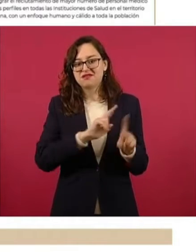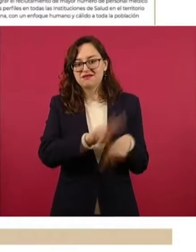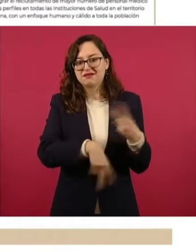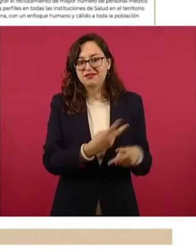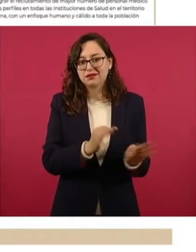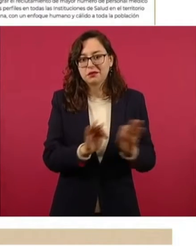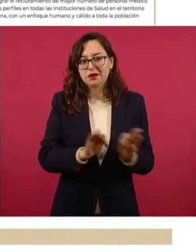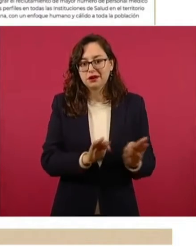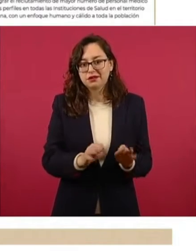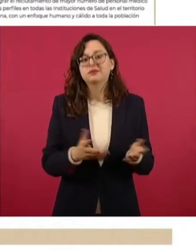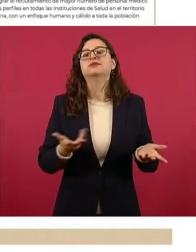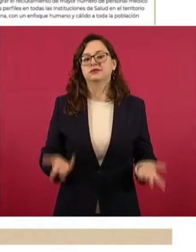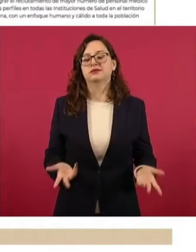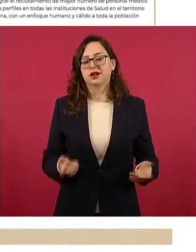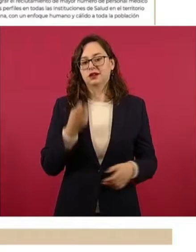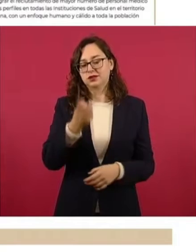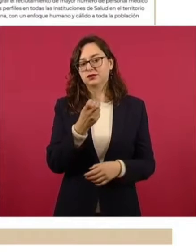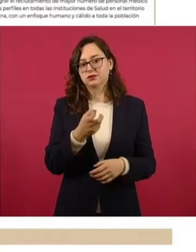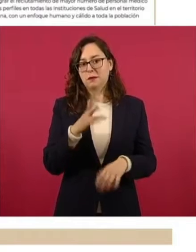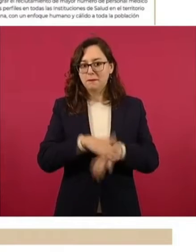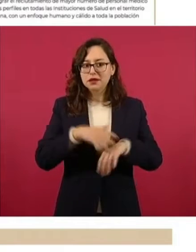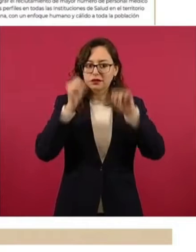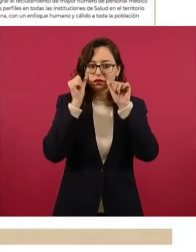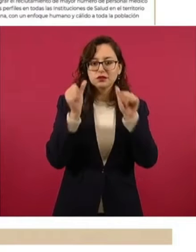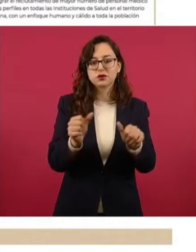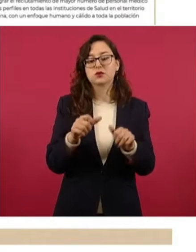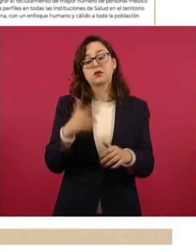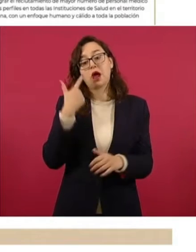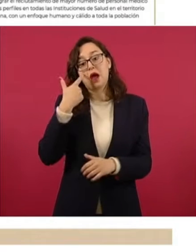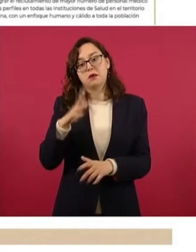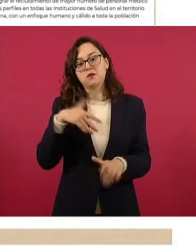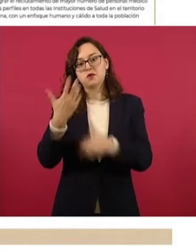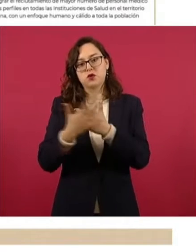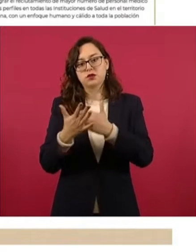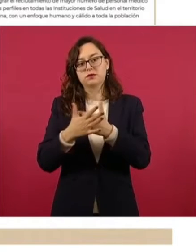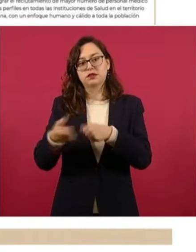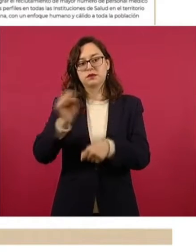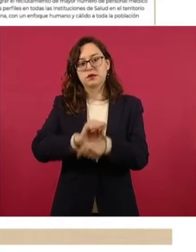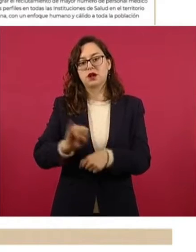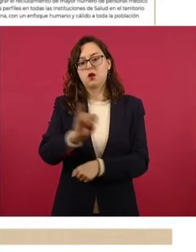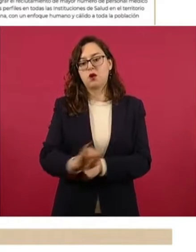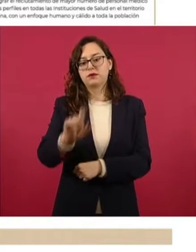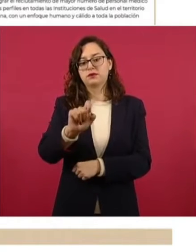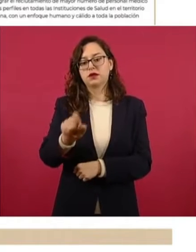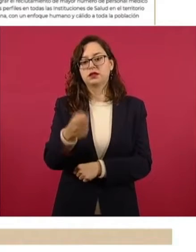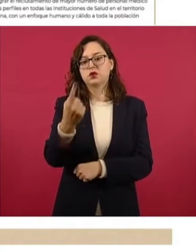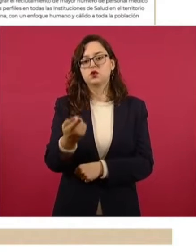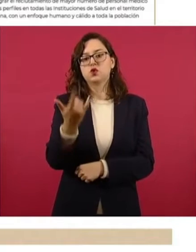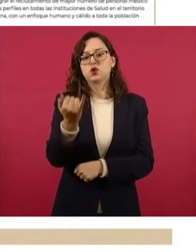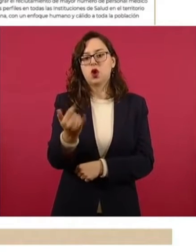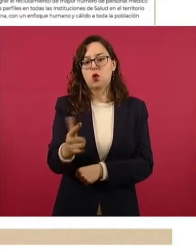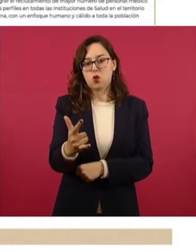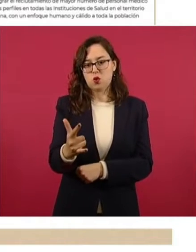más información de cómo va a partir de la apertura el próximo jueves 21 de julio. Sobre los